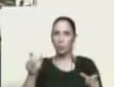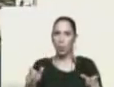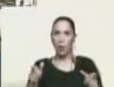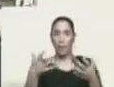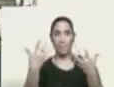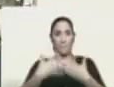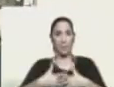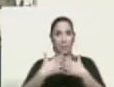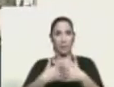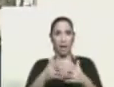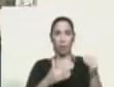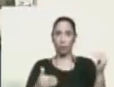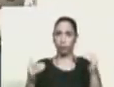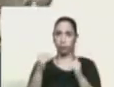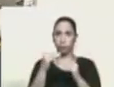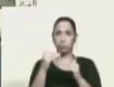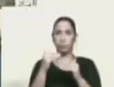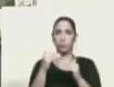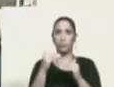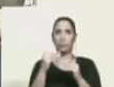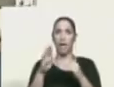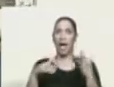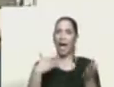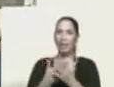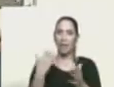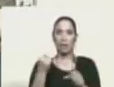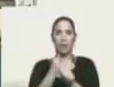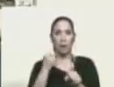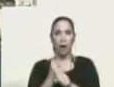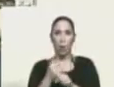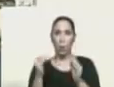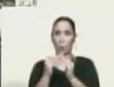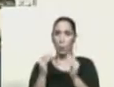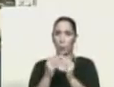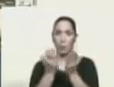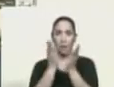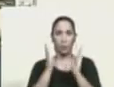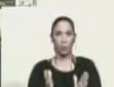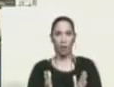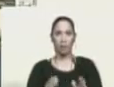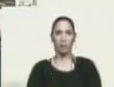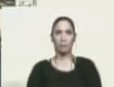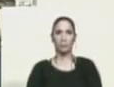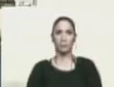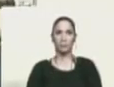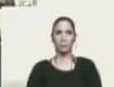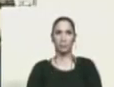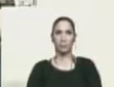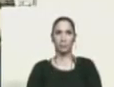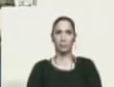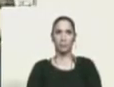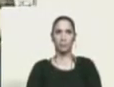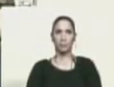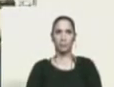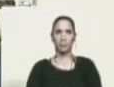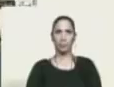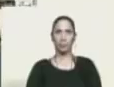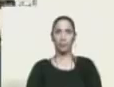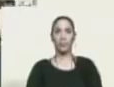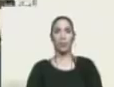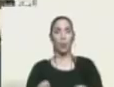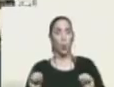empresarios hasta trabajadores, amas de casa, estudiantes, etcétera, para lograr